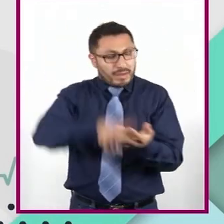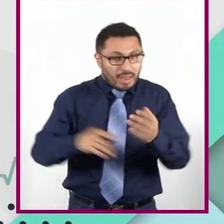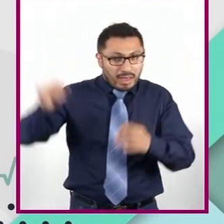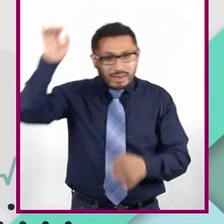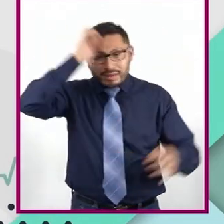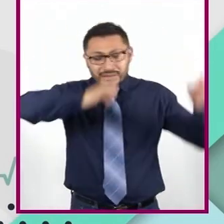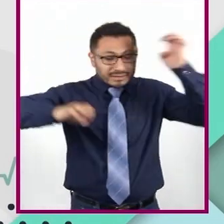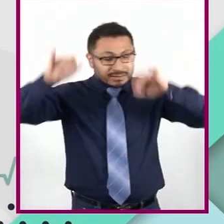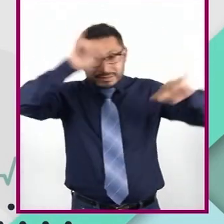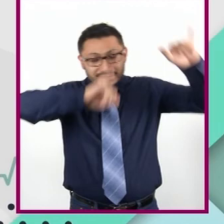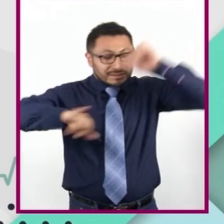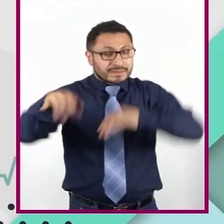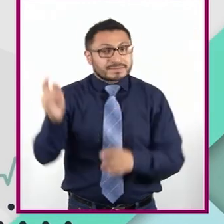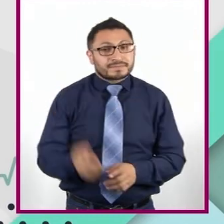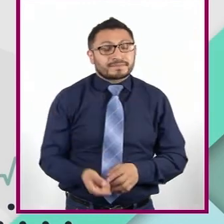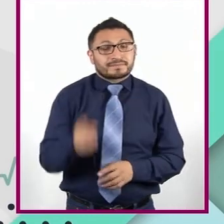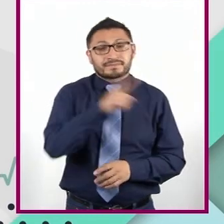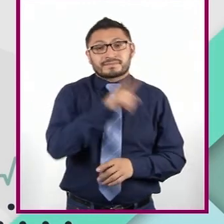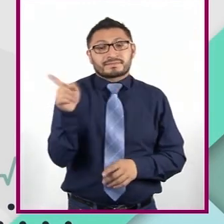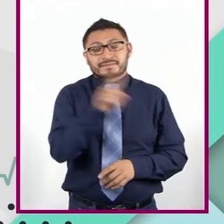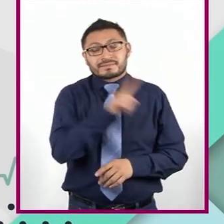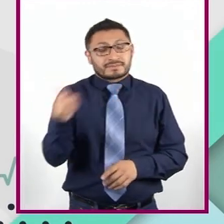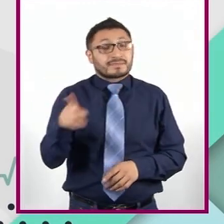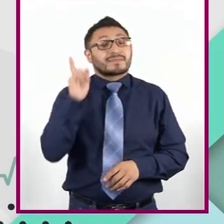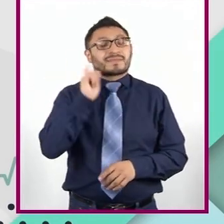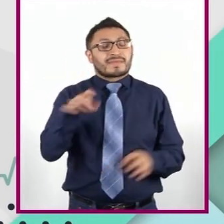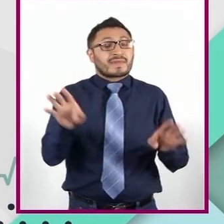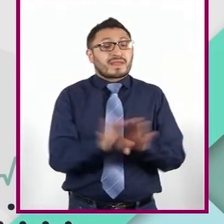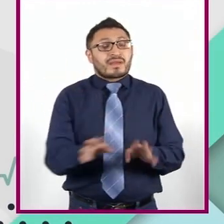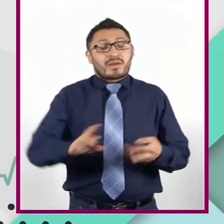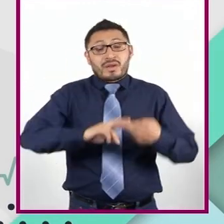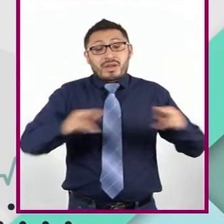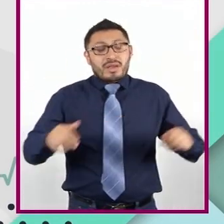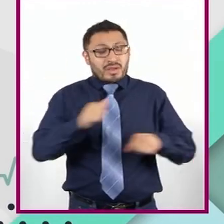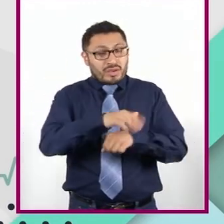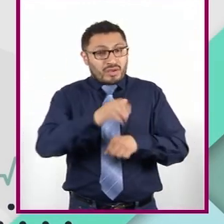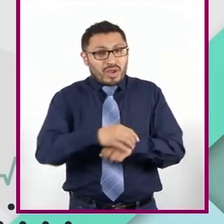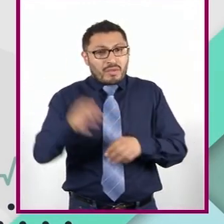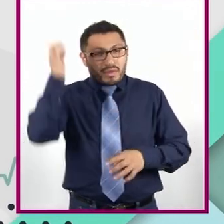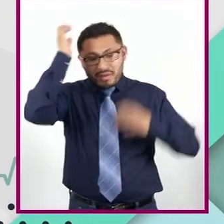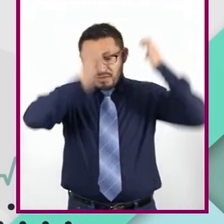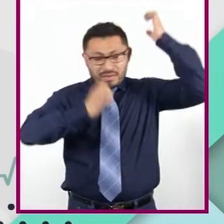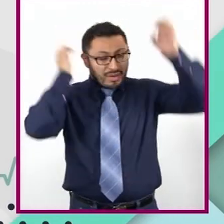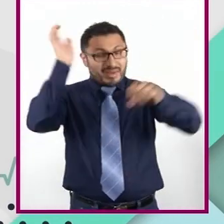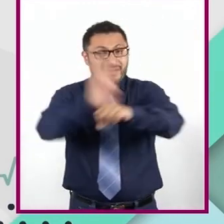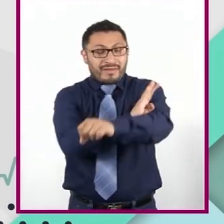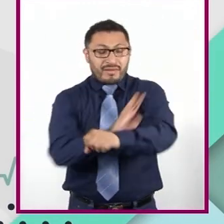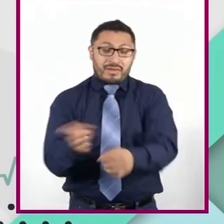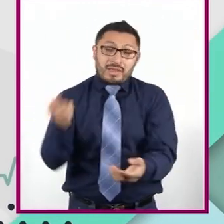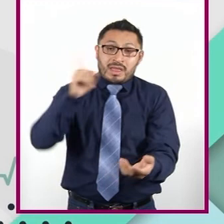aleatorio se determina como la relación del número de eventos favorables entre el